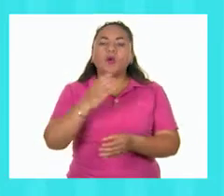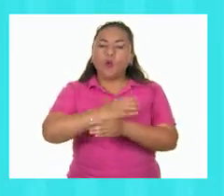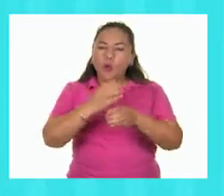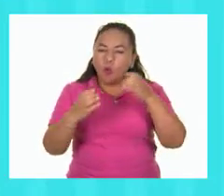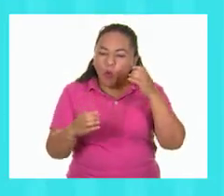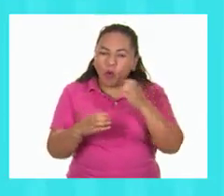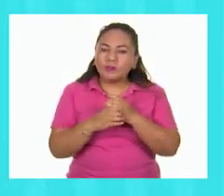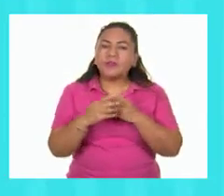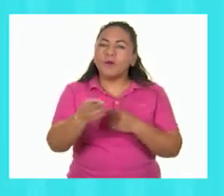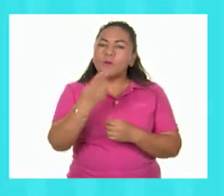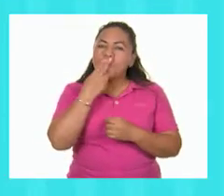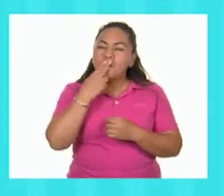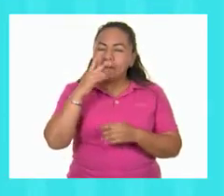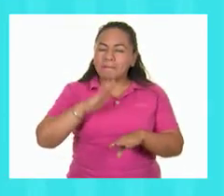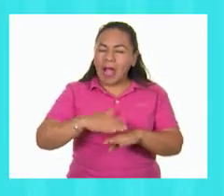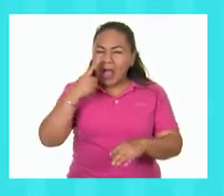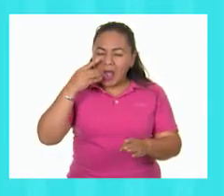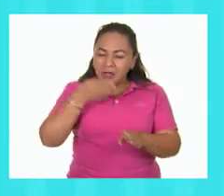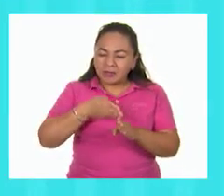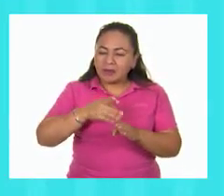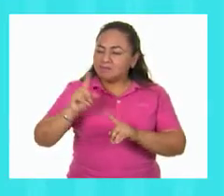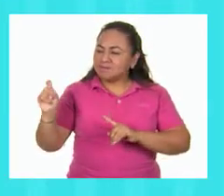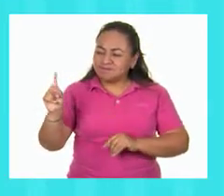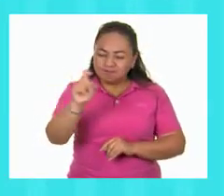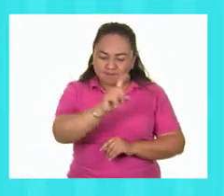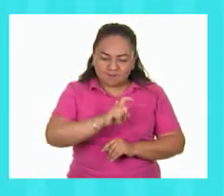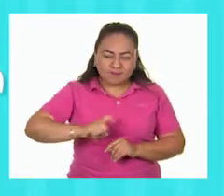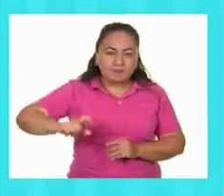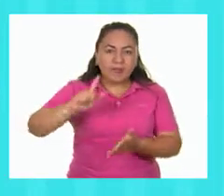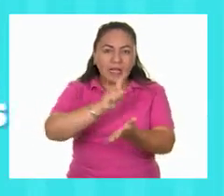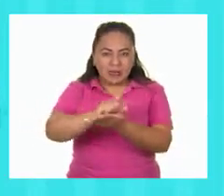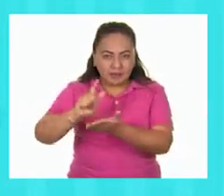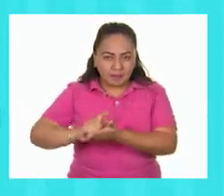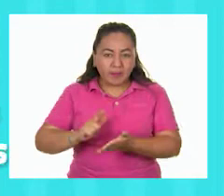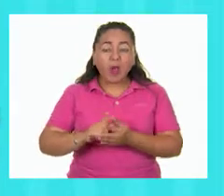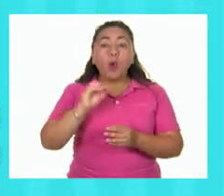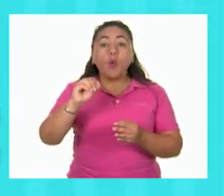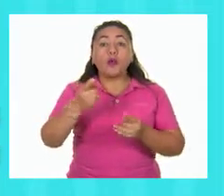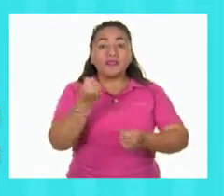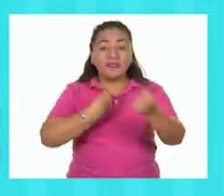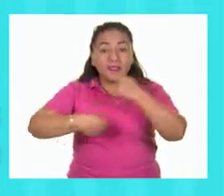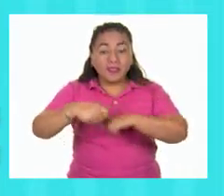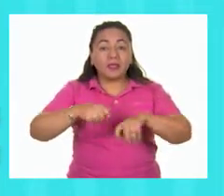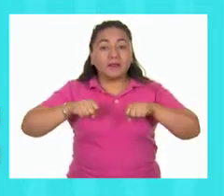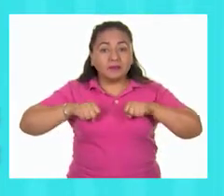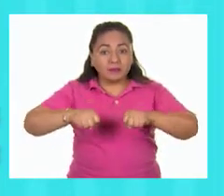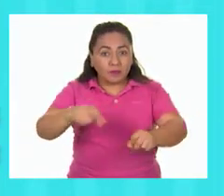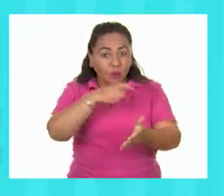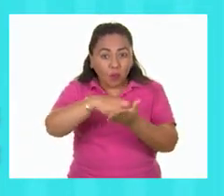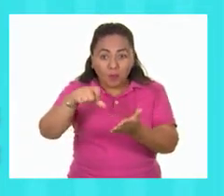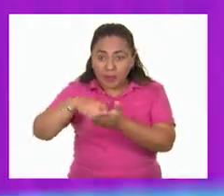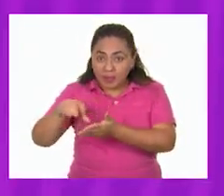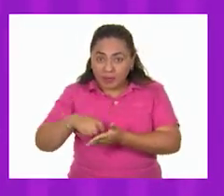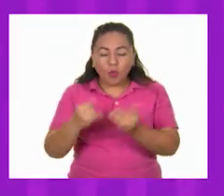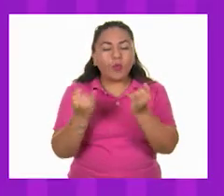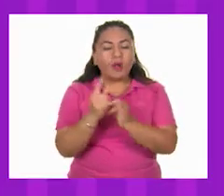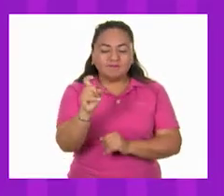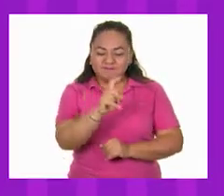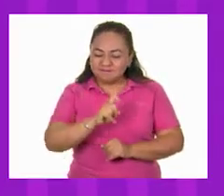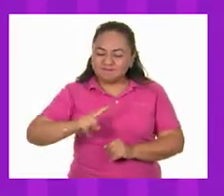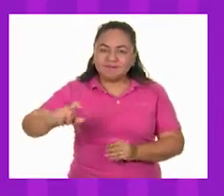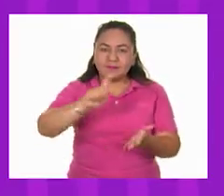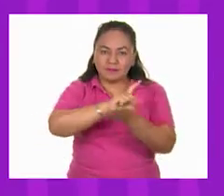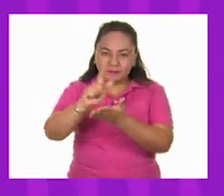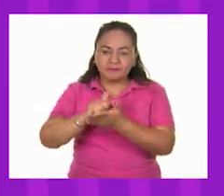Desinfecta las superficies de los objetos que más utilizas. También las cosas que compres en la tienda o en el supermercado.